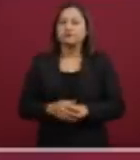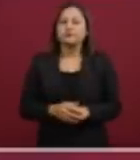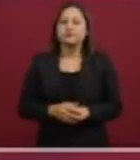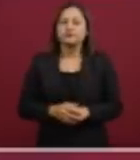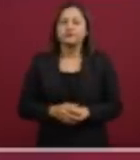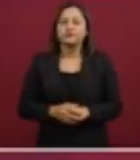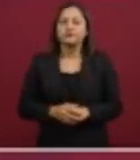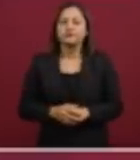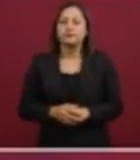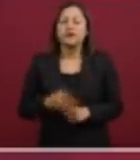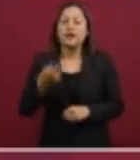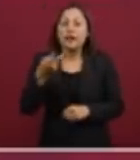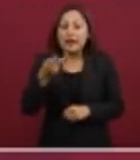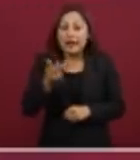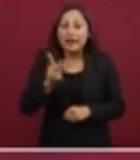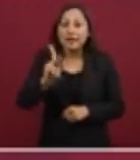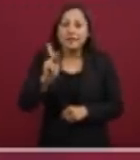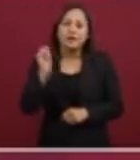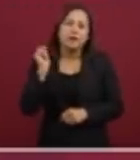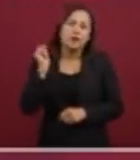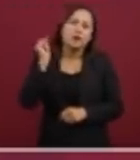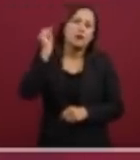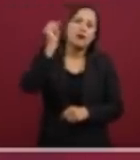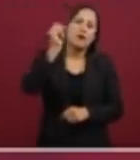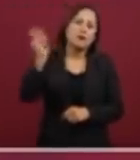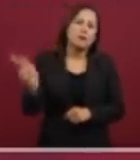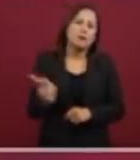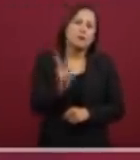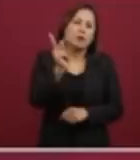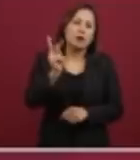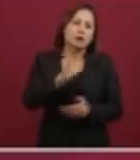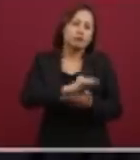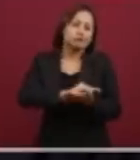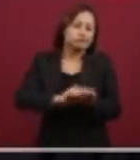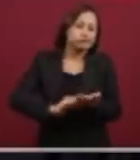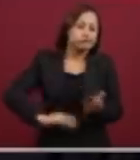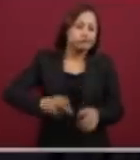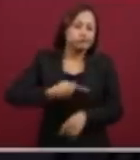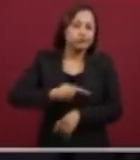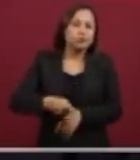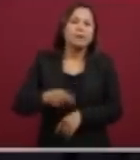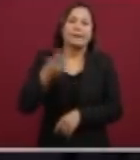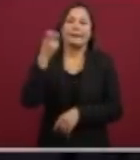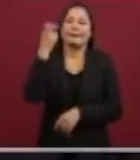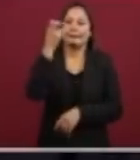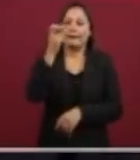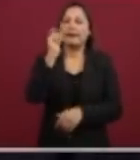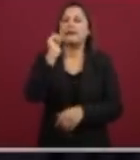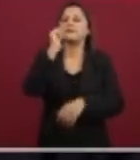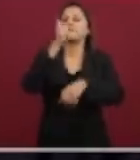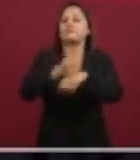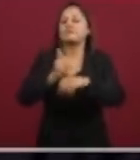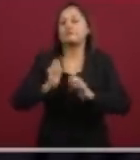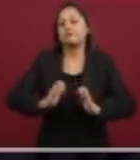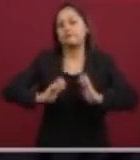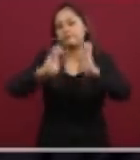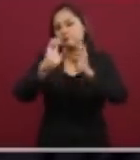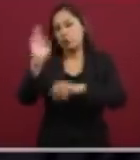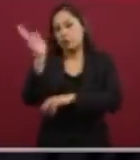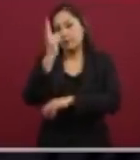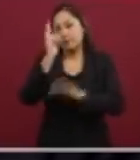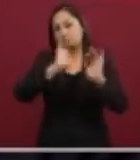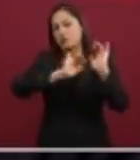pueblos más pobres de México. Entonces, es informarle a la